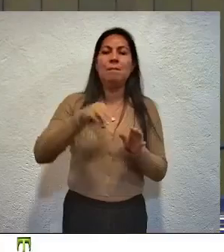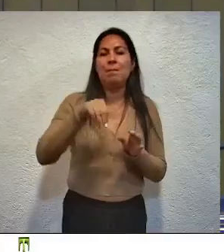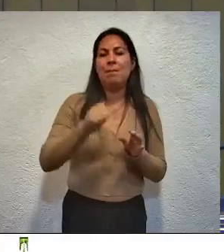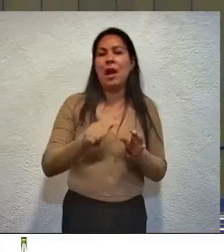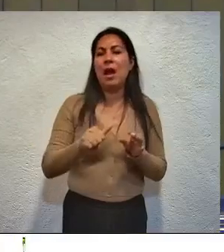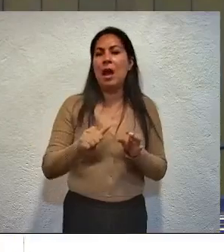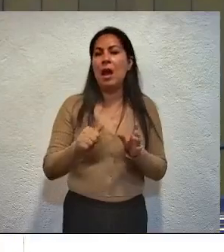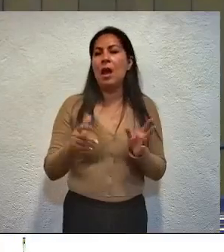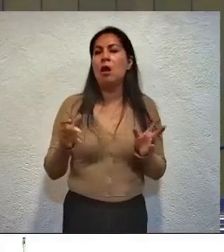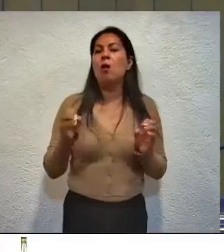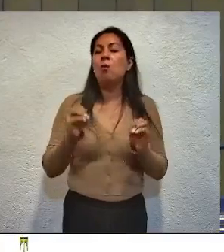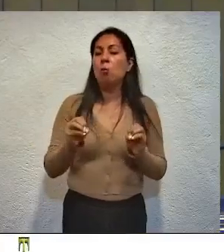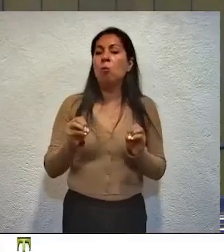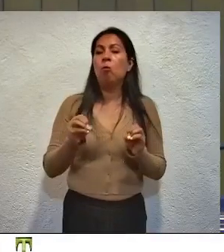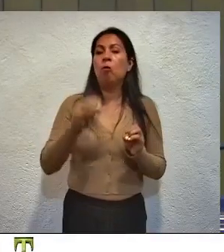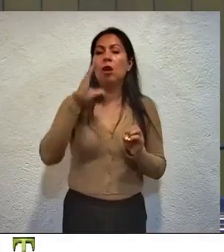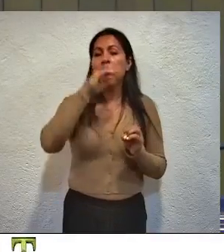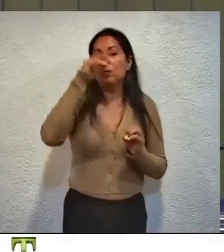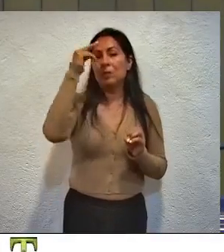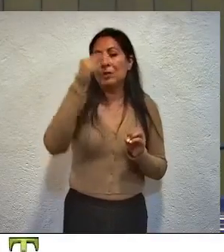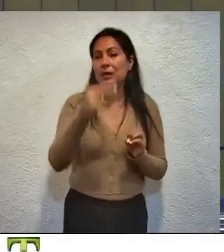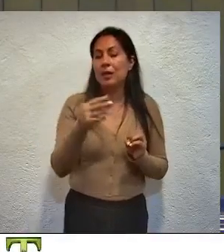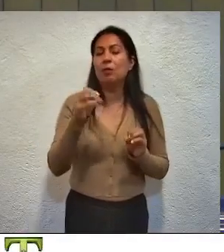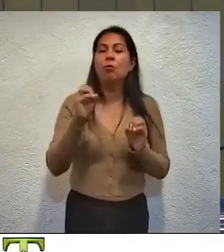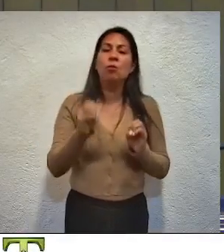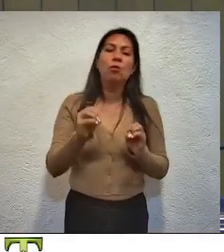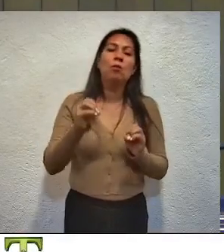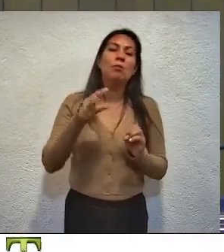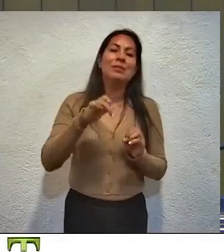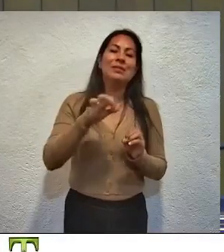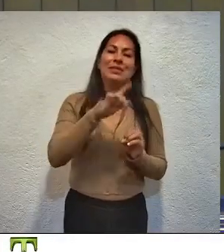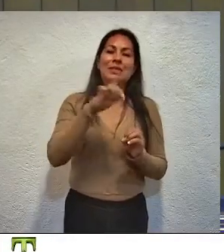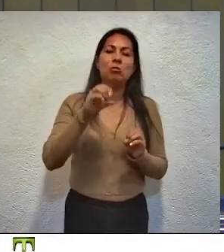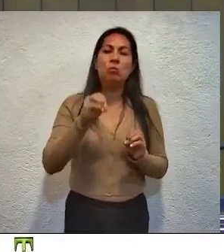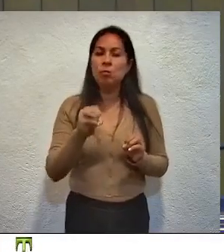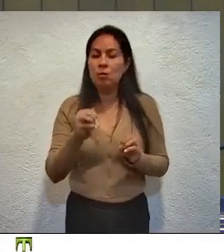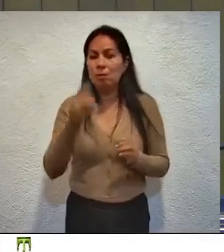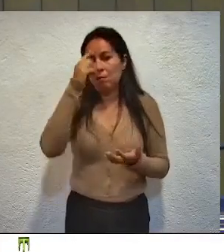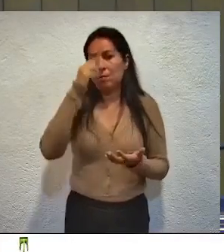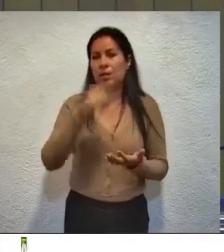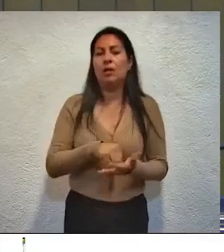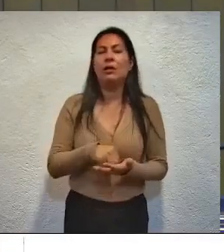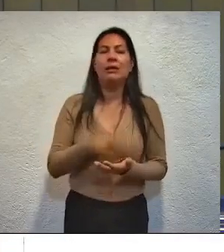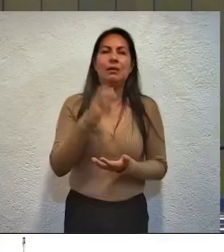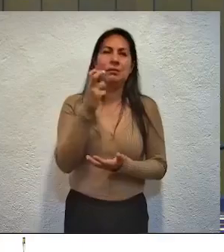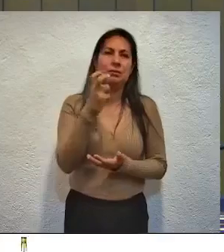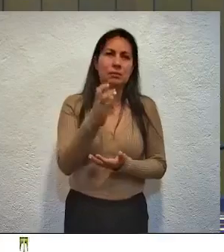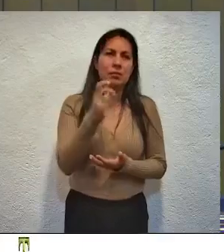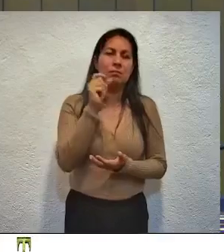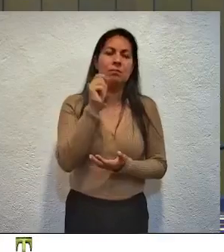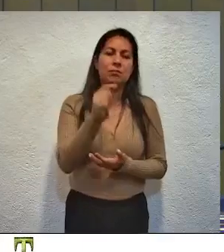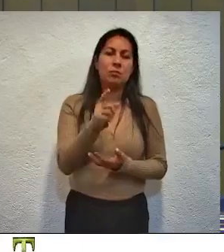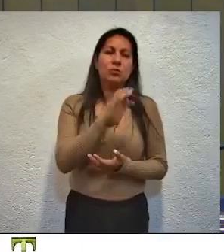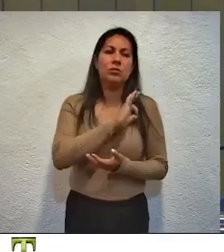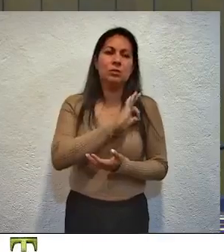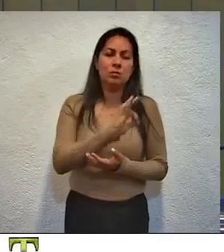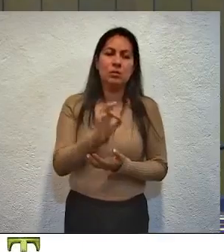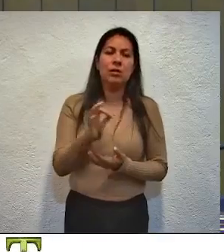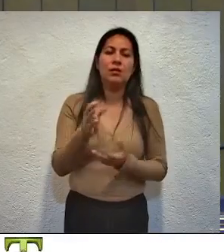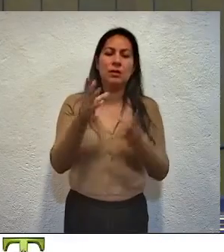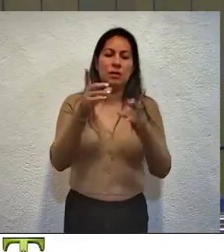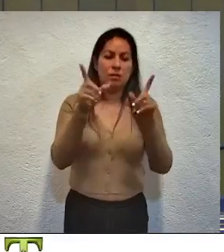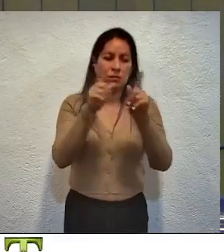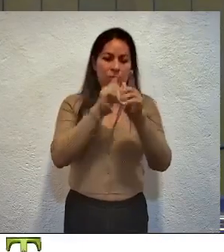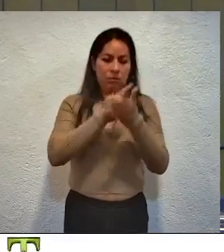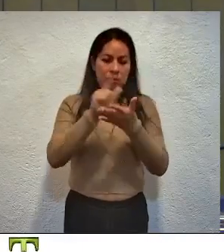MEPA o como afromexicanos o como mestizos, para que así también se pueda ir purgando este